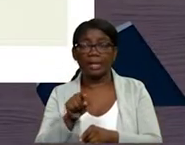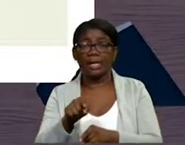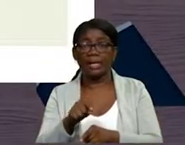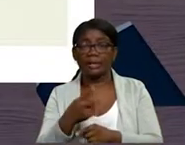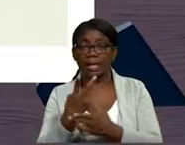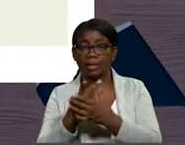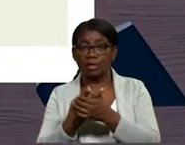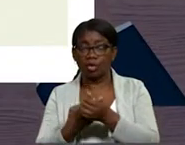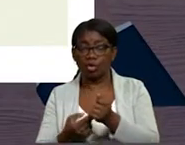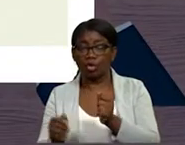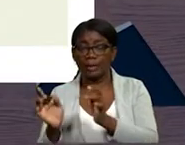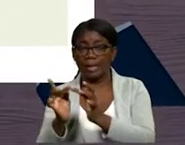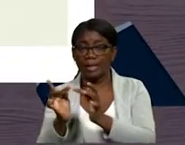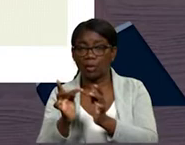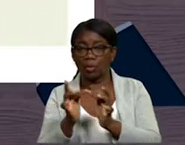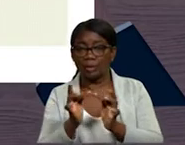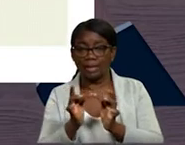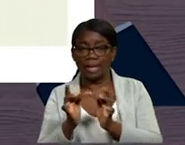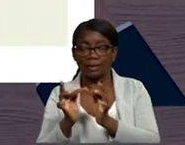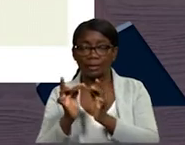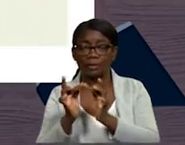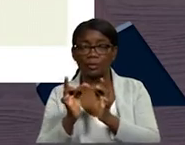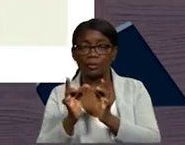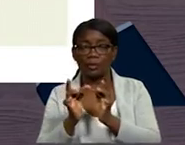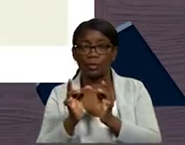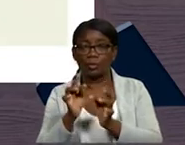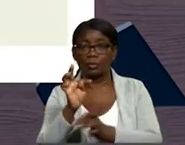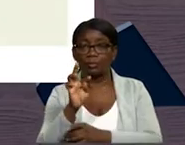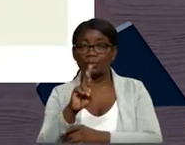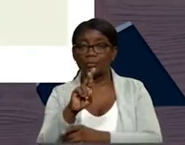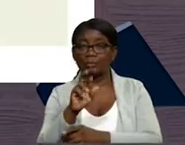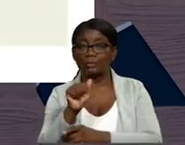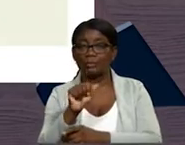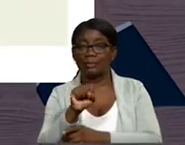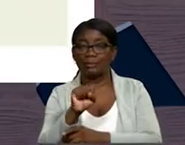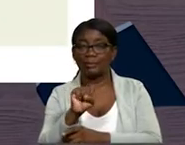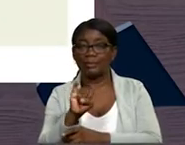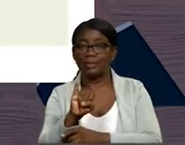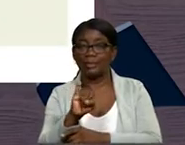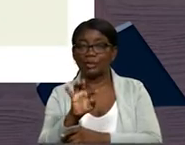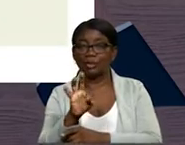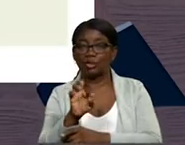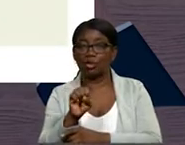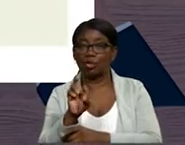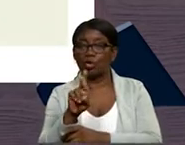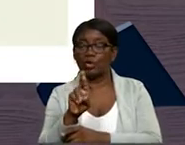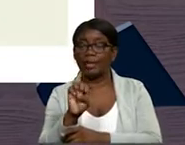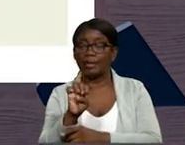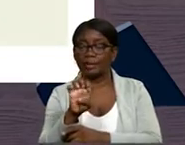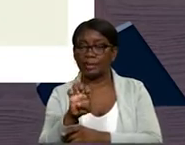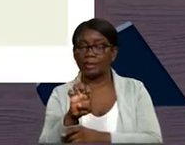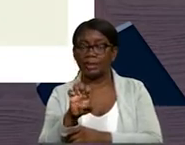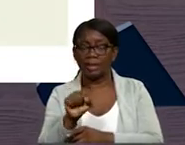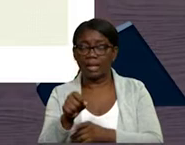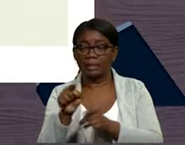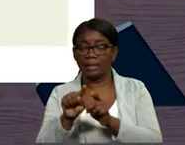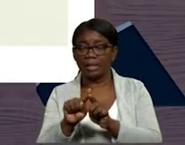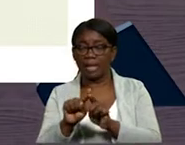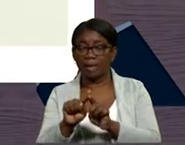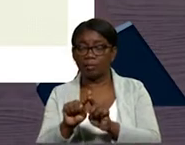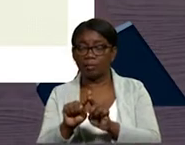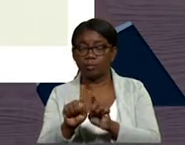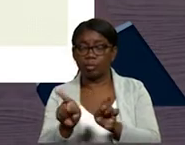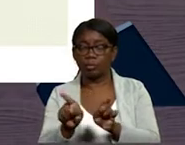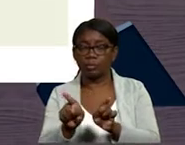y ánodo. Esa zona de dopaje, de deflexión, automáticamente se ha roto, ha entrado en ruptura, ¿ok?